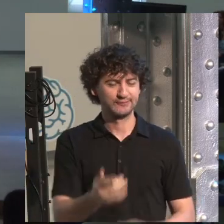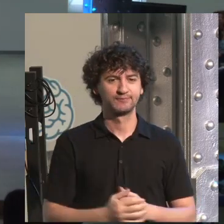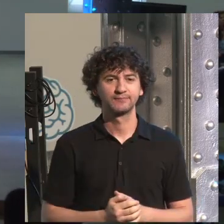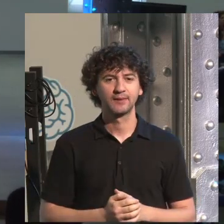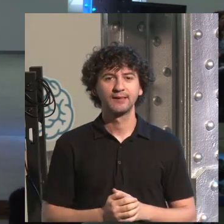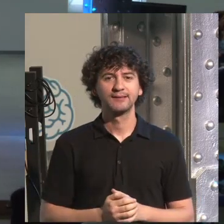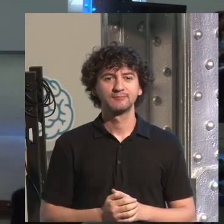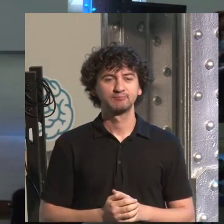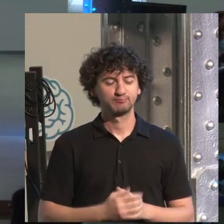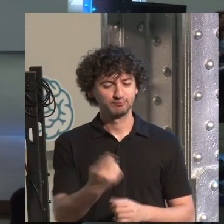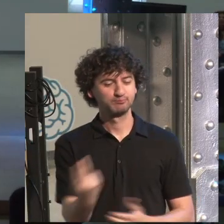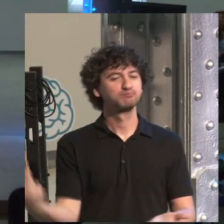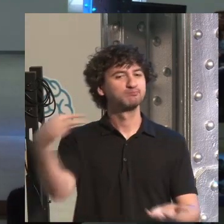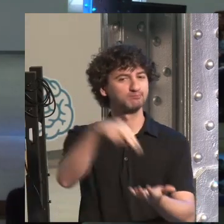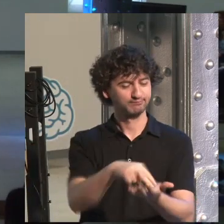que decir de la realidad virtual. Ven aquí.